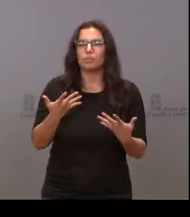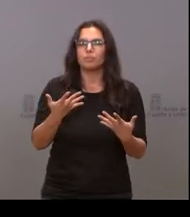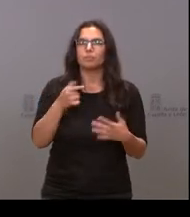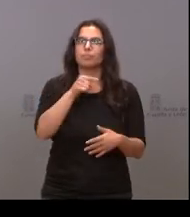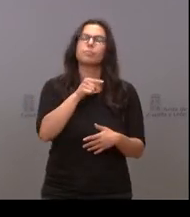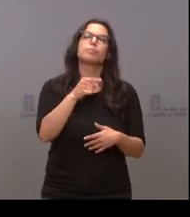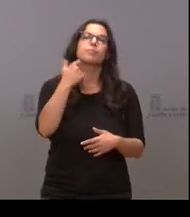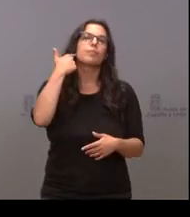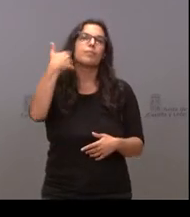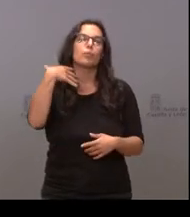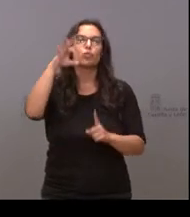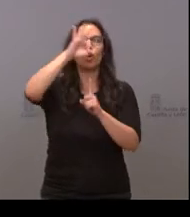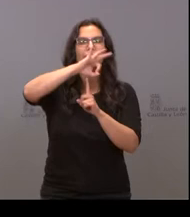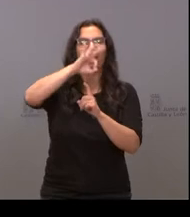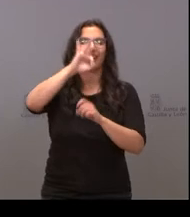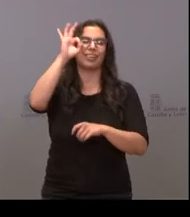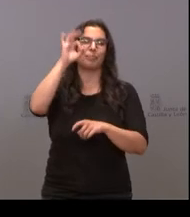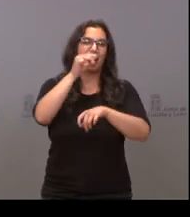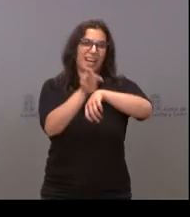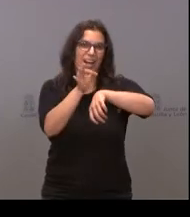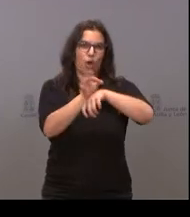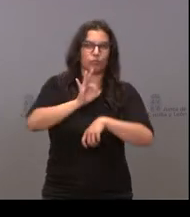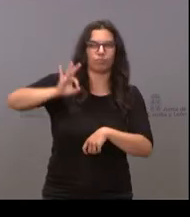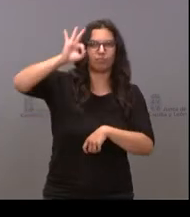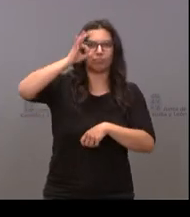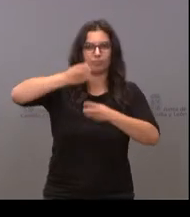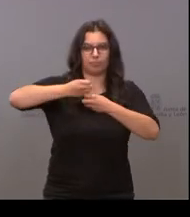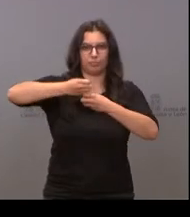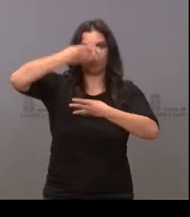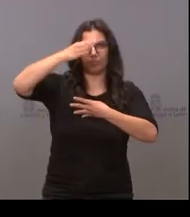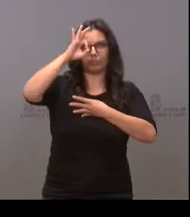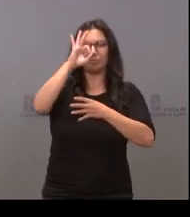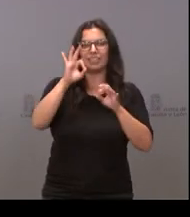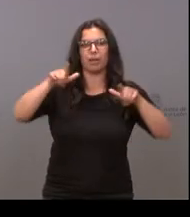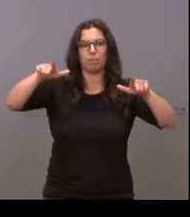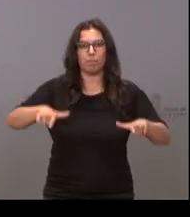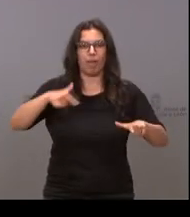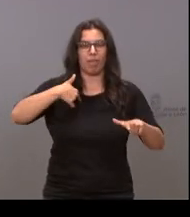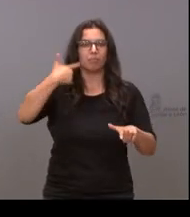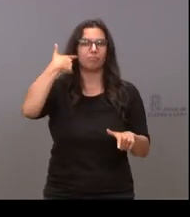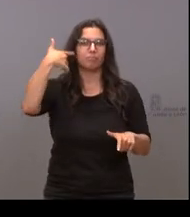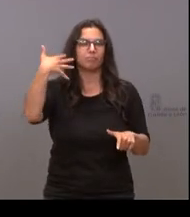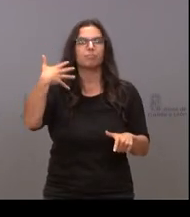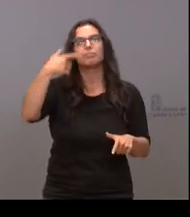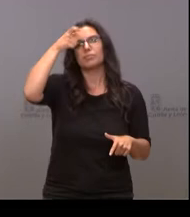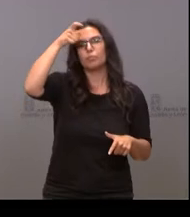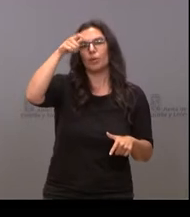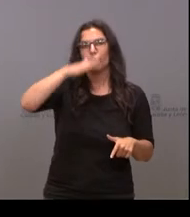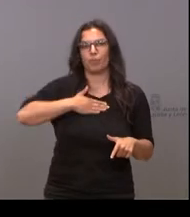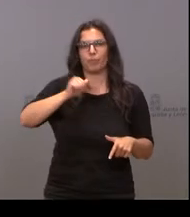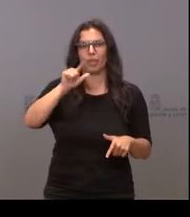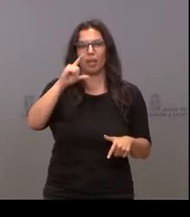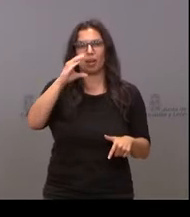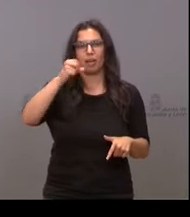emblemático reloj de la plaza principal y característico monumento de la villa de alcañices